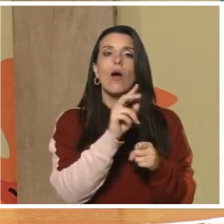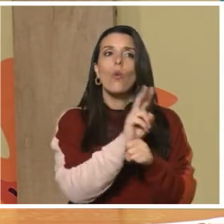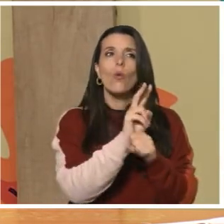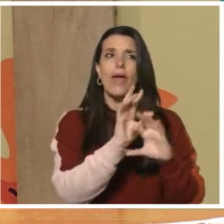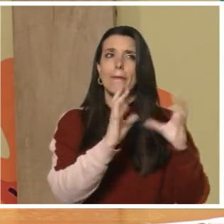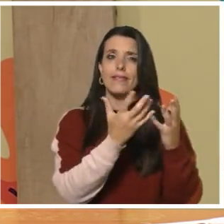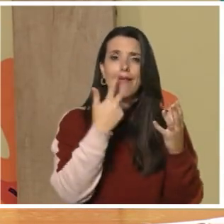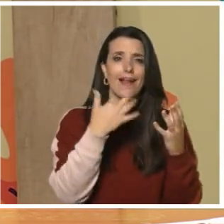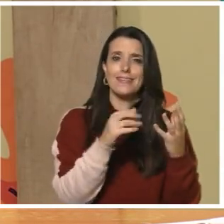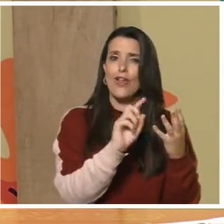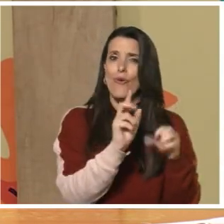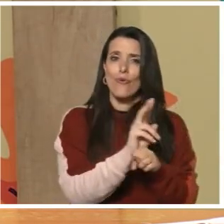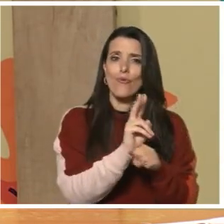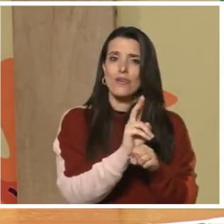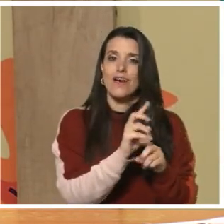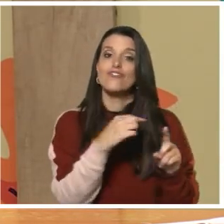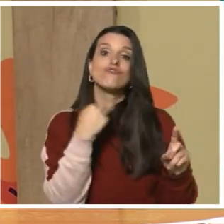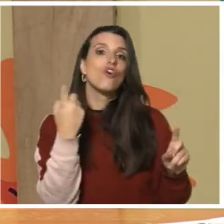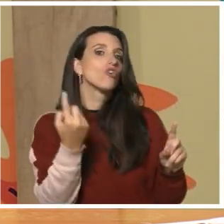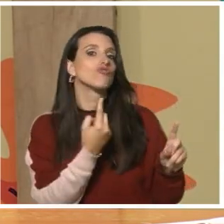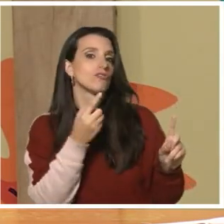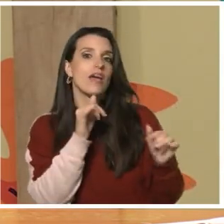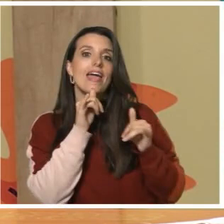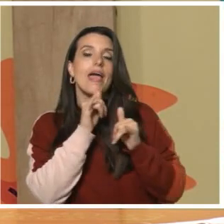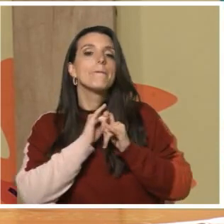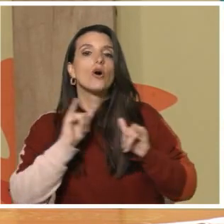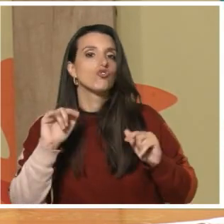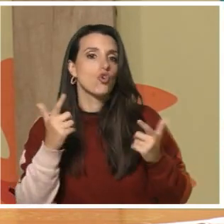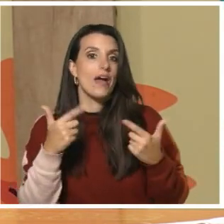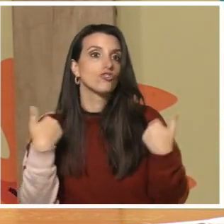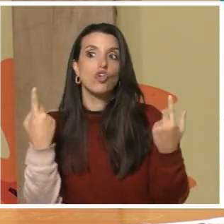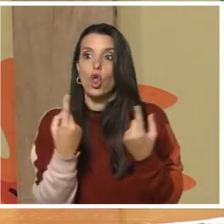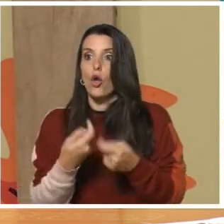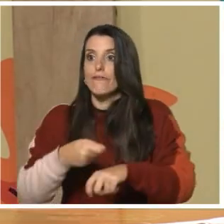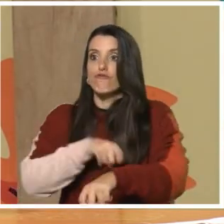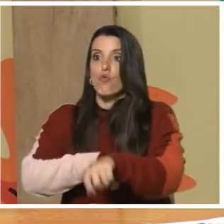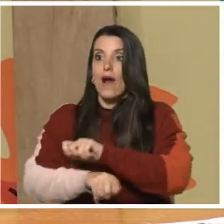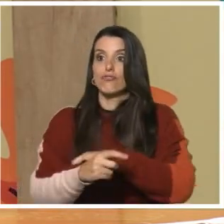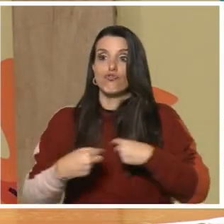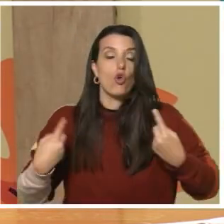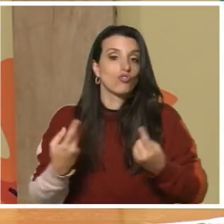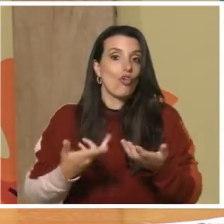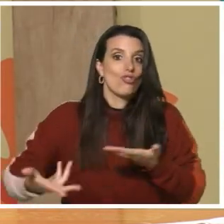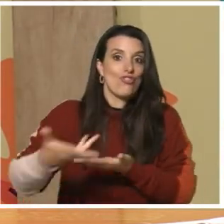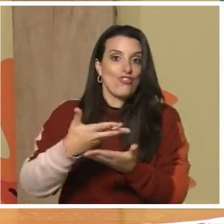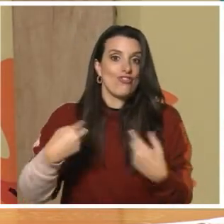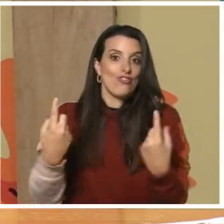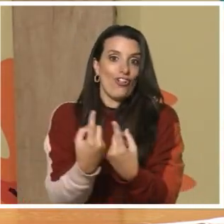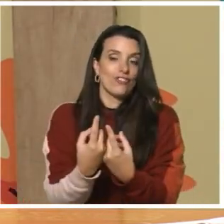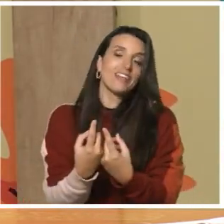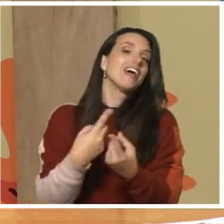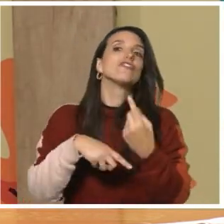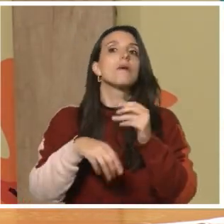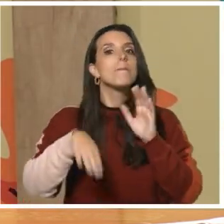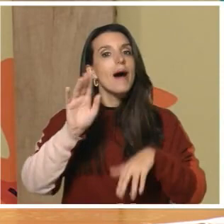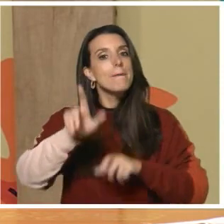son. ¿Tá? Entonces nosotros no tenemos sponsor, todo lo hacemos uh-huh. entre nosotros. ¿Tá? Entonces, cuantos